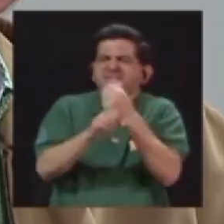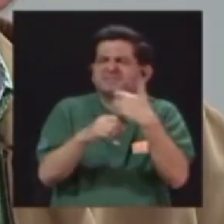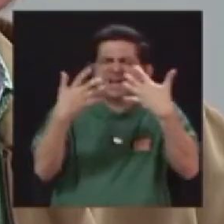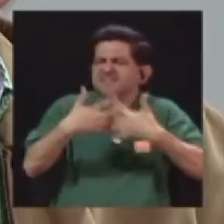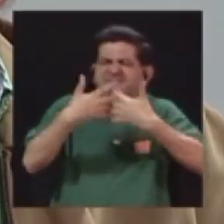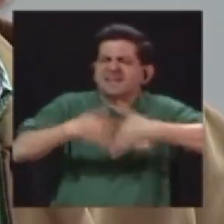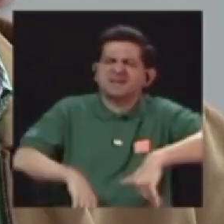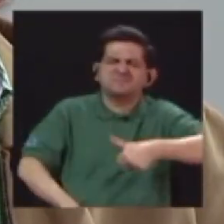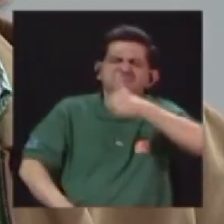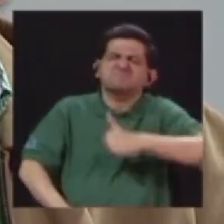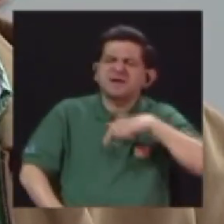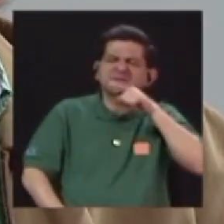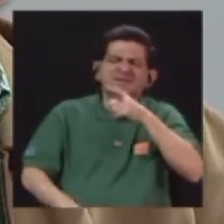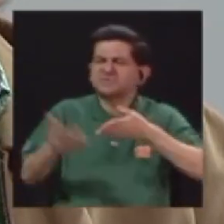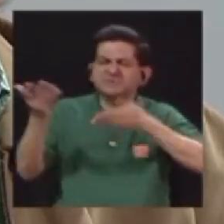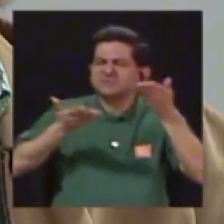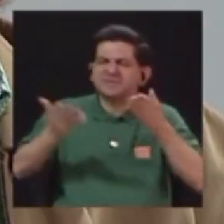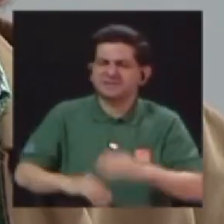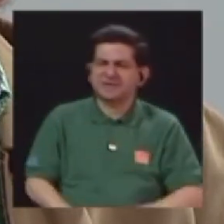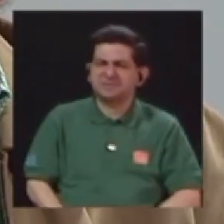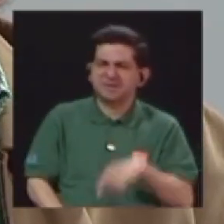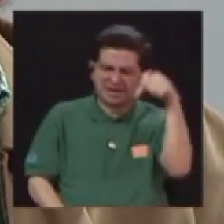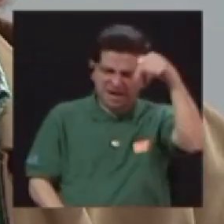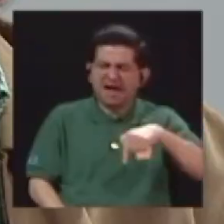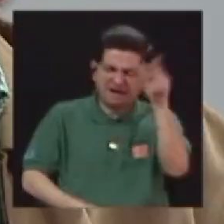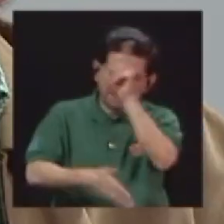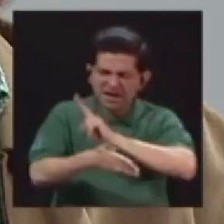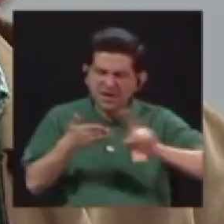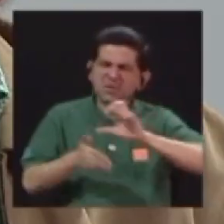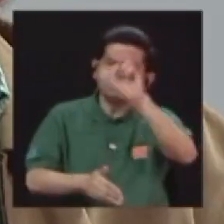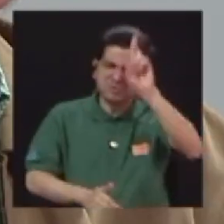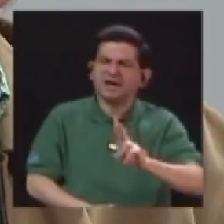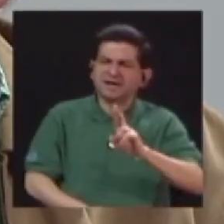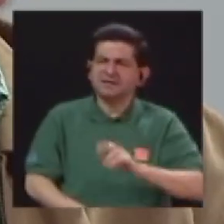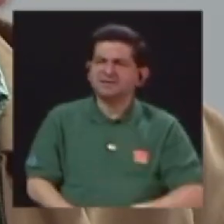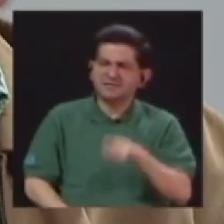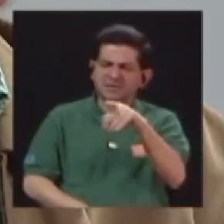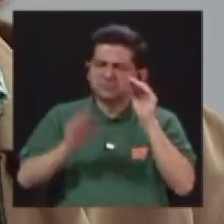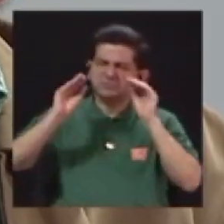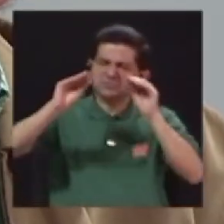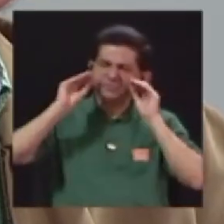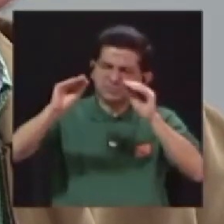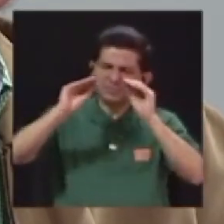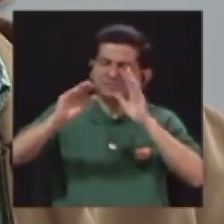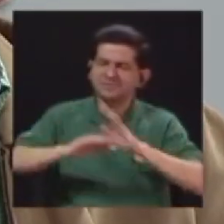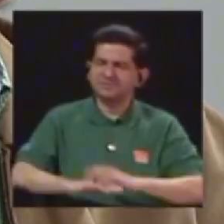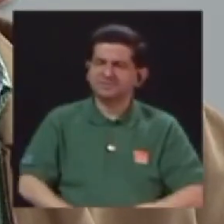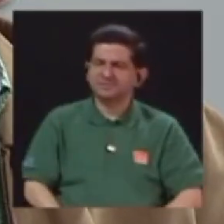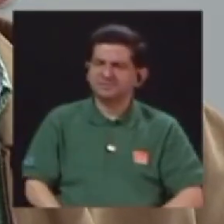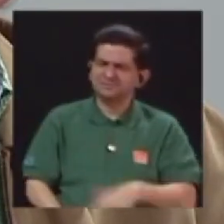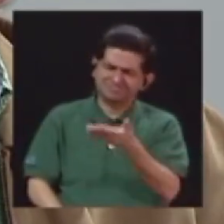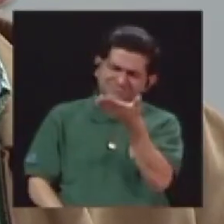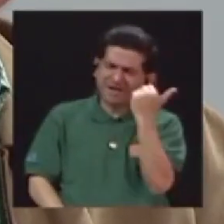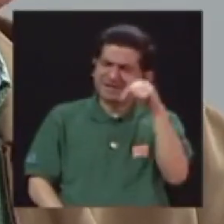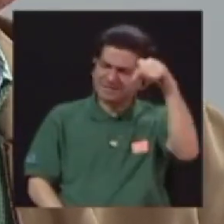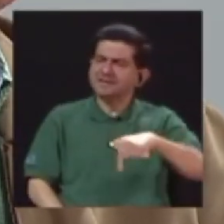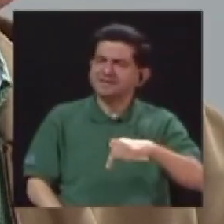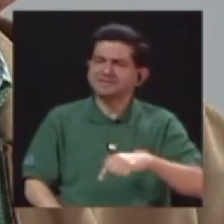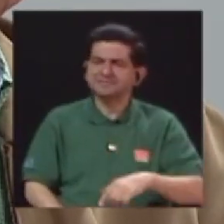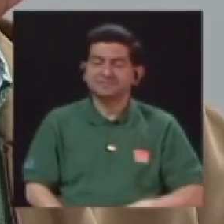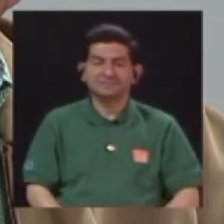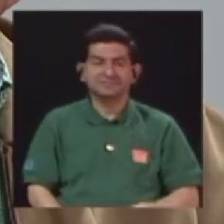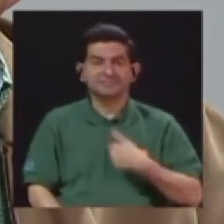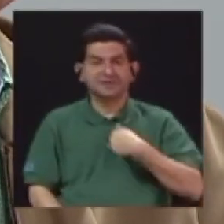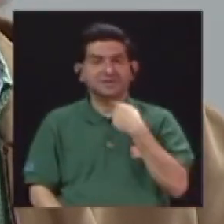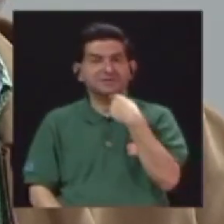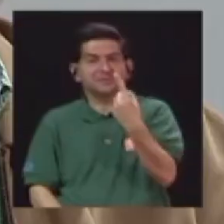empresa privada si vos para lo que servís es para estar aquí en la Universidad de Costa Rica, para dar clases, ¿verdad? ¿Por qué no te venís para acá? Y yo